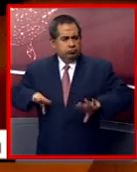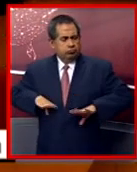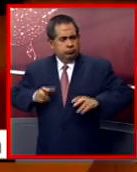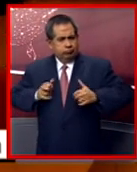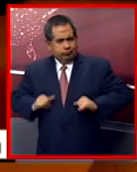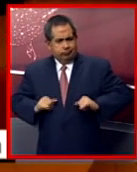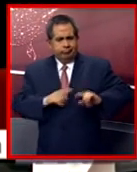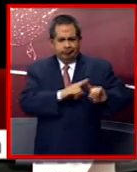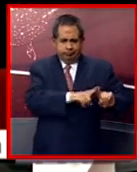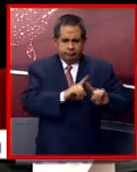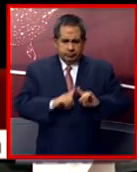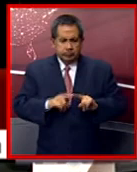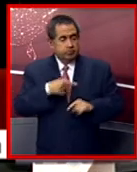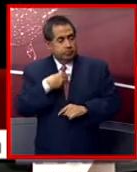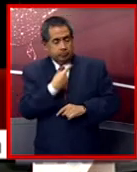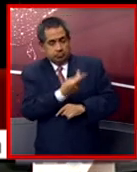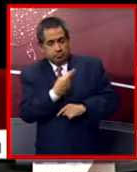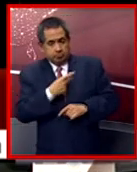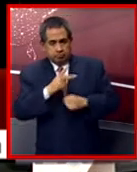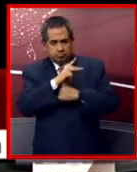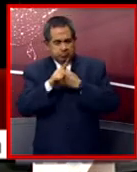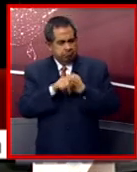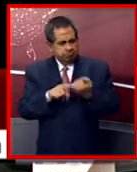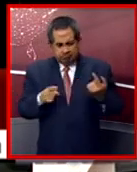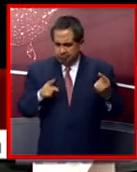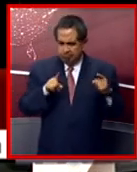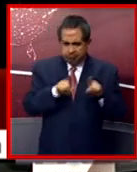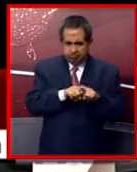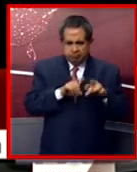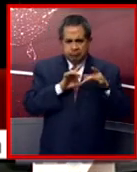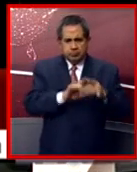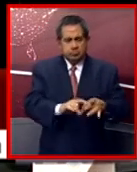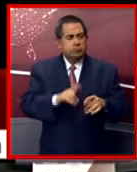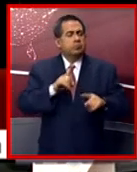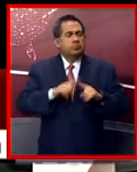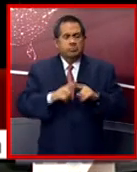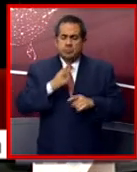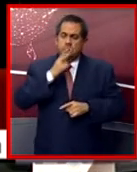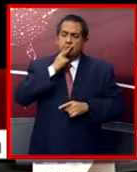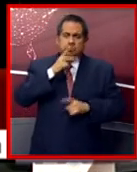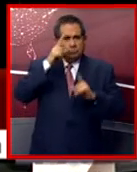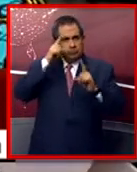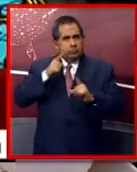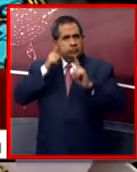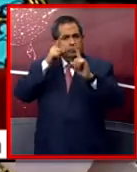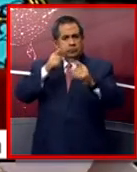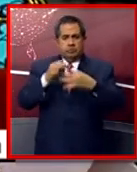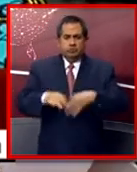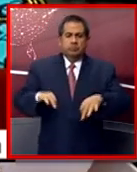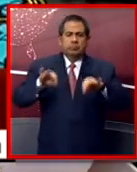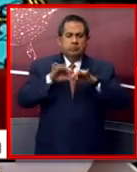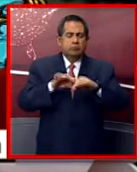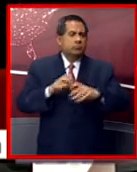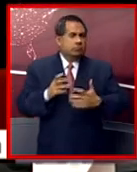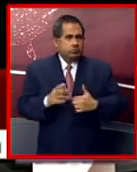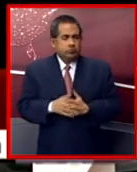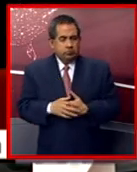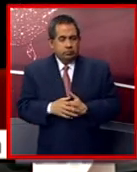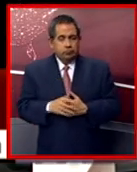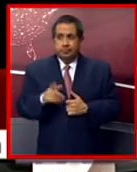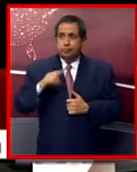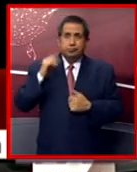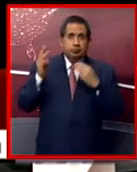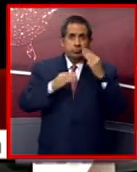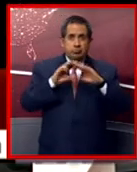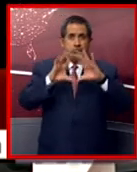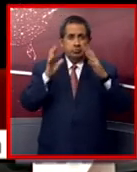particulares, nuestros países comparten algunos de los más apremiantes desafíos contemporáneos. La desigualdad y el